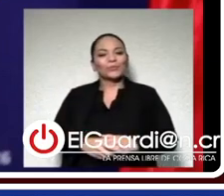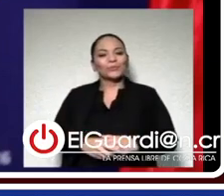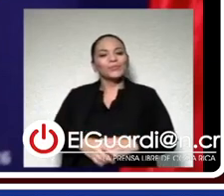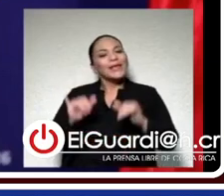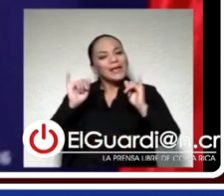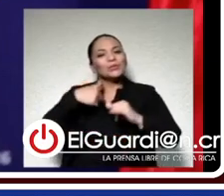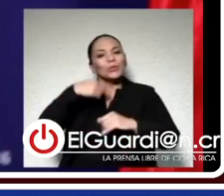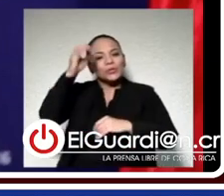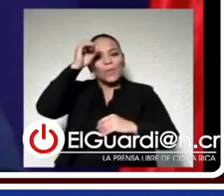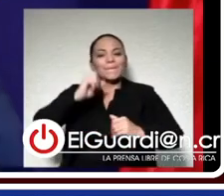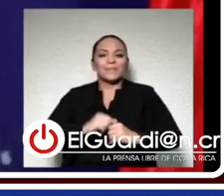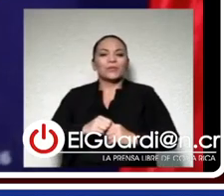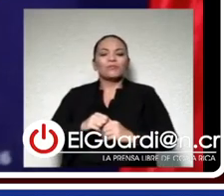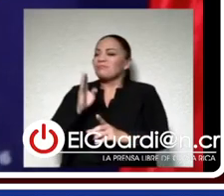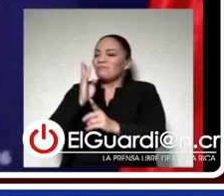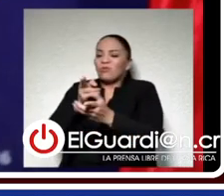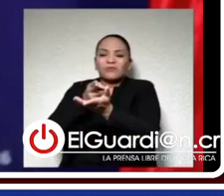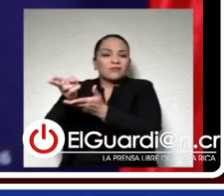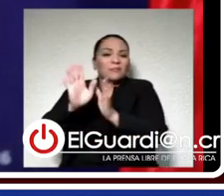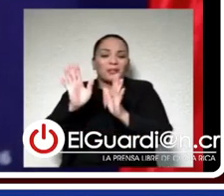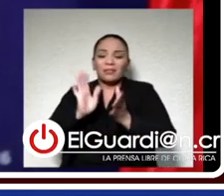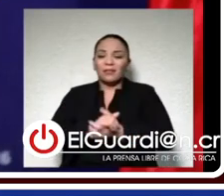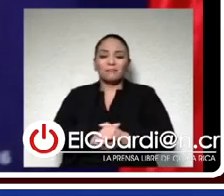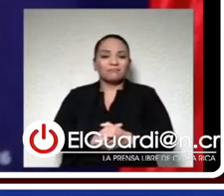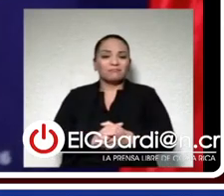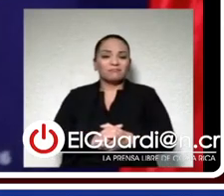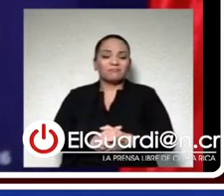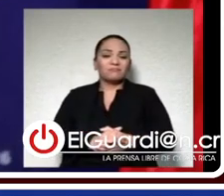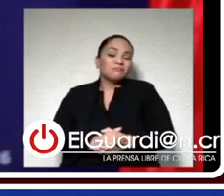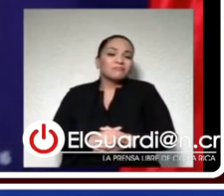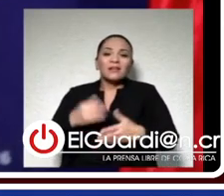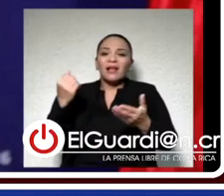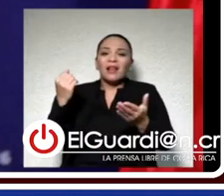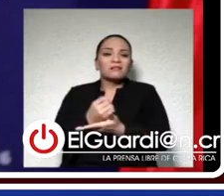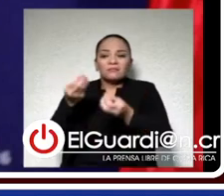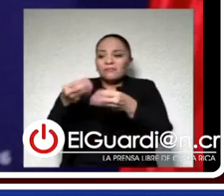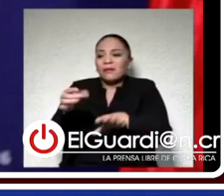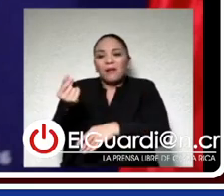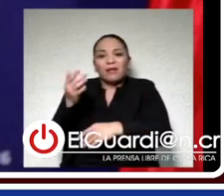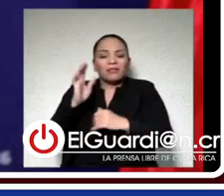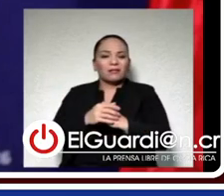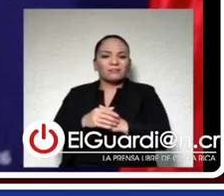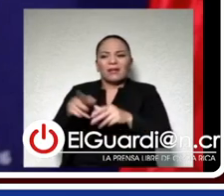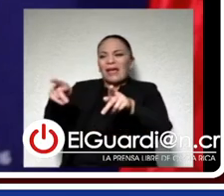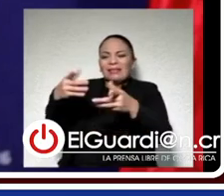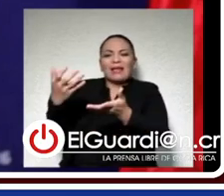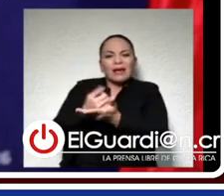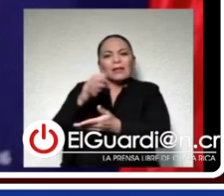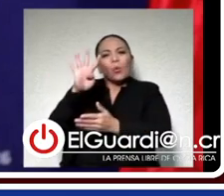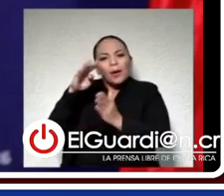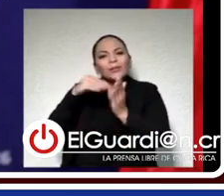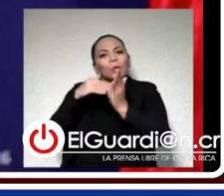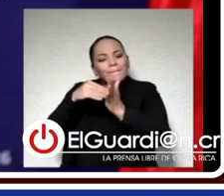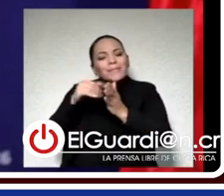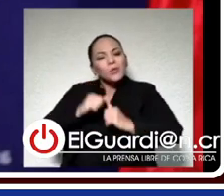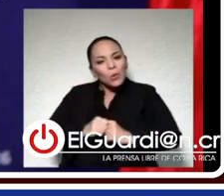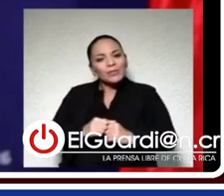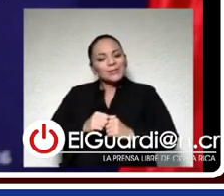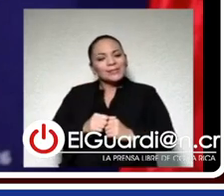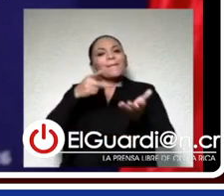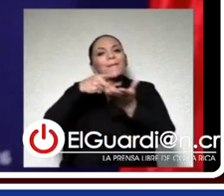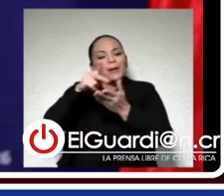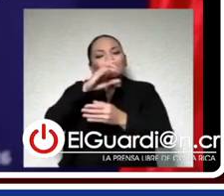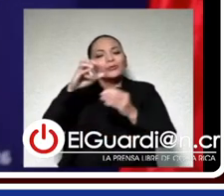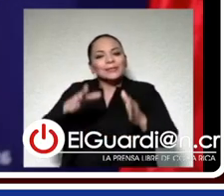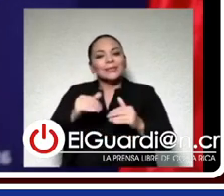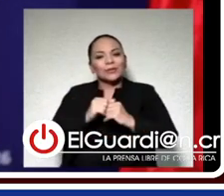lo que yo opino, directa y francamente. Qué lástima de recursos de gente que gana 4 millones, que nos cuesta